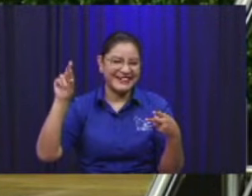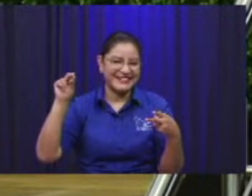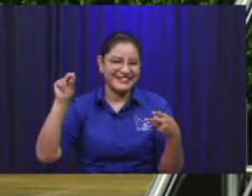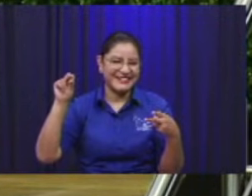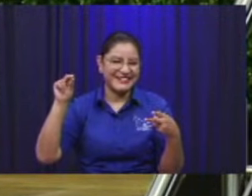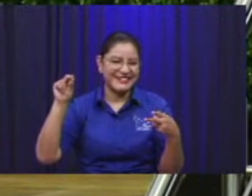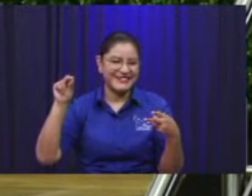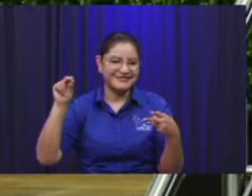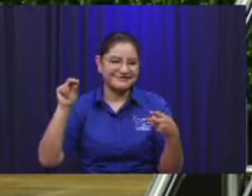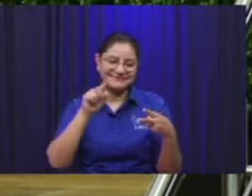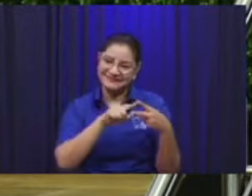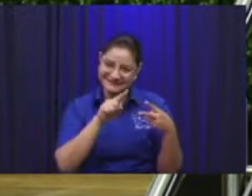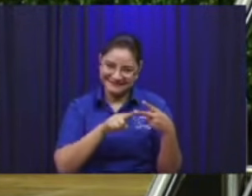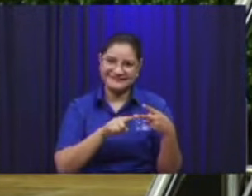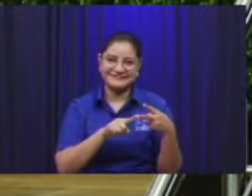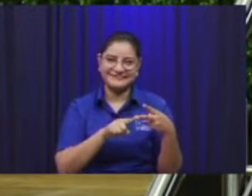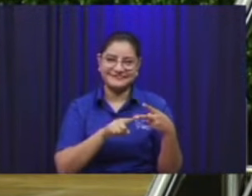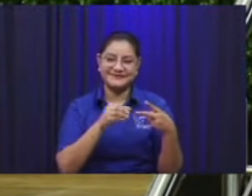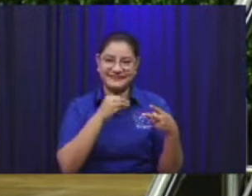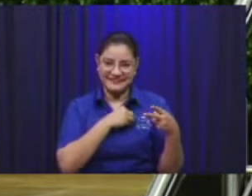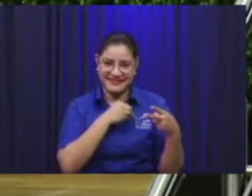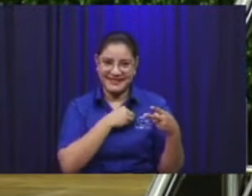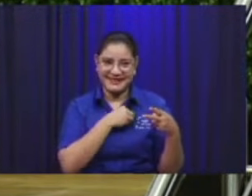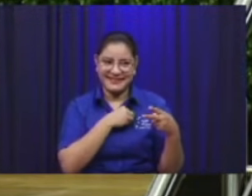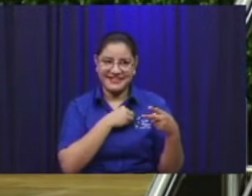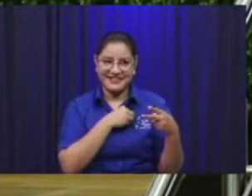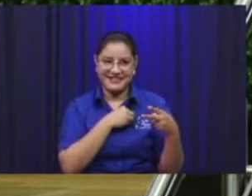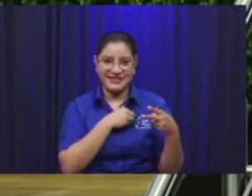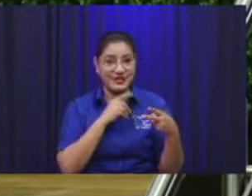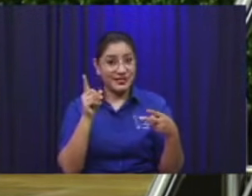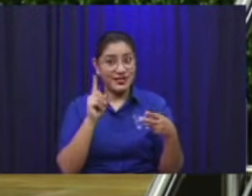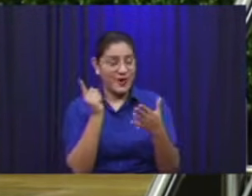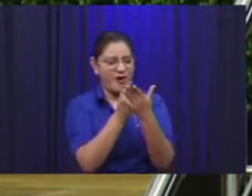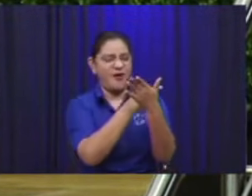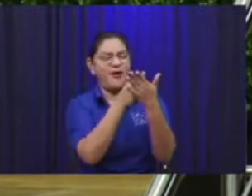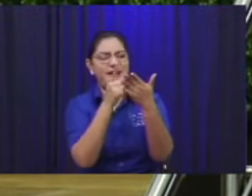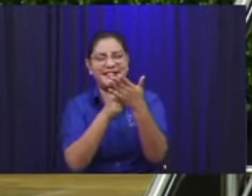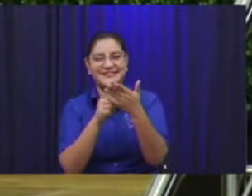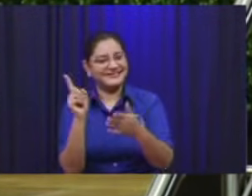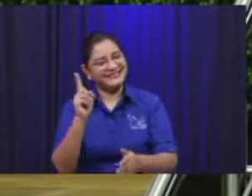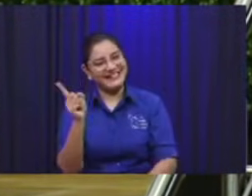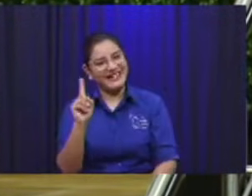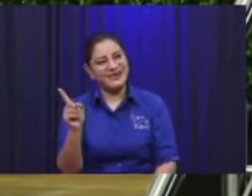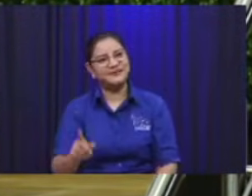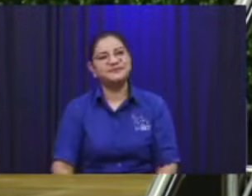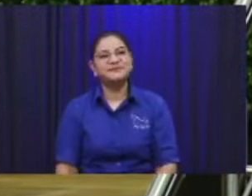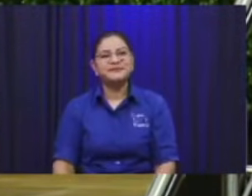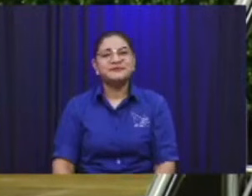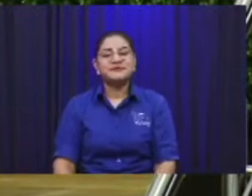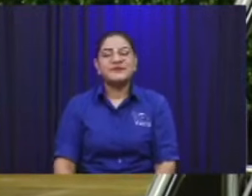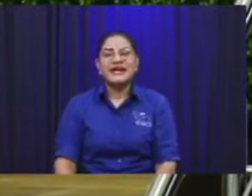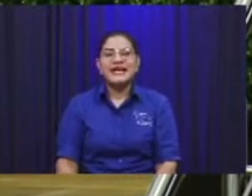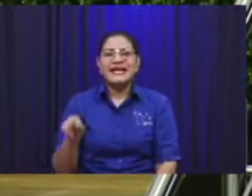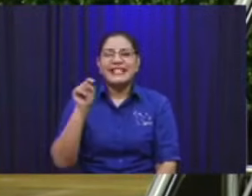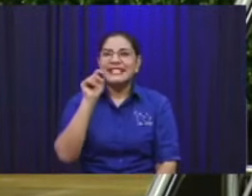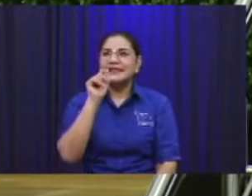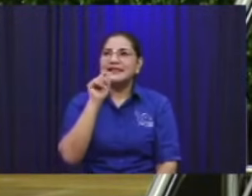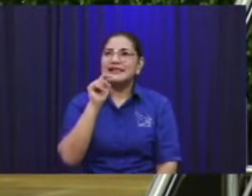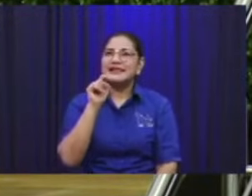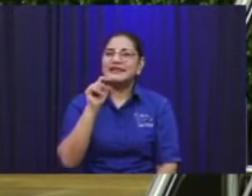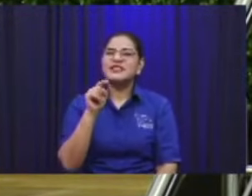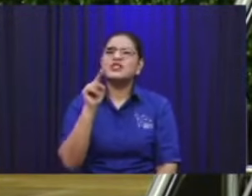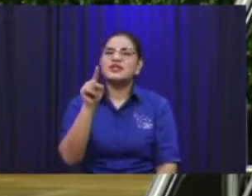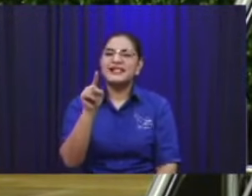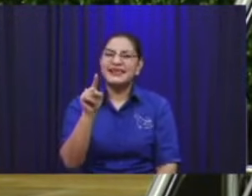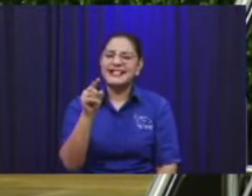de los dos como como que le preguntaran cuál de las dos